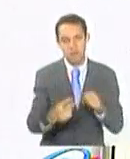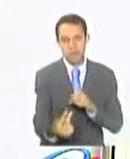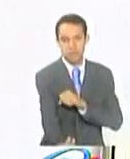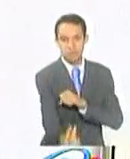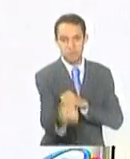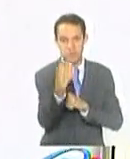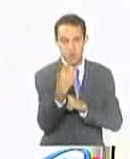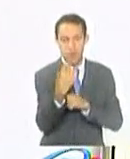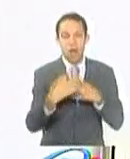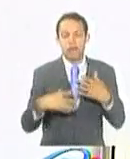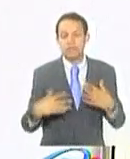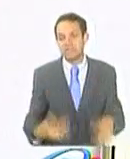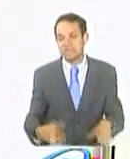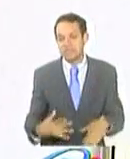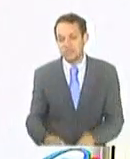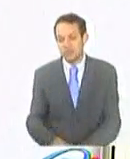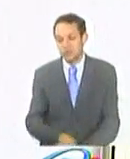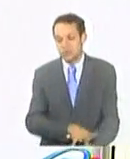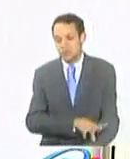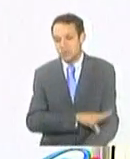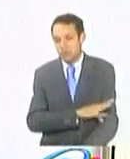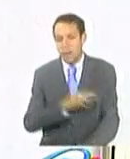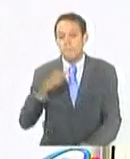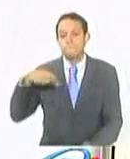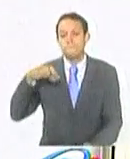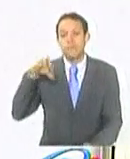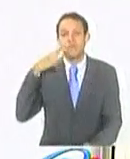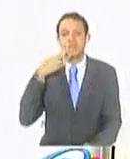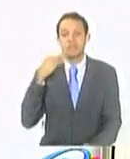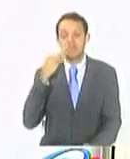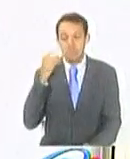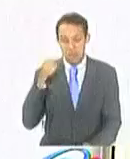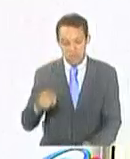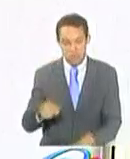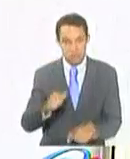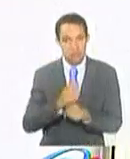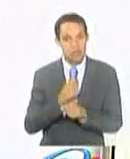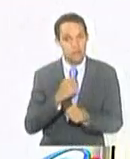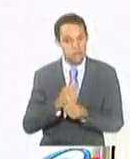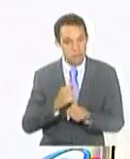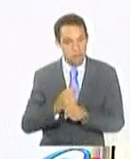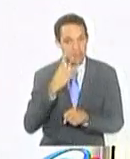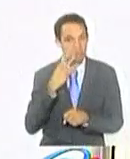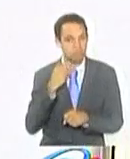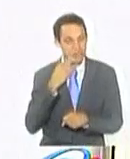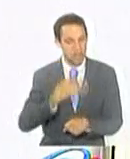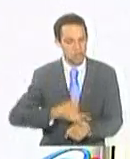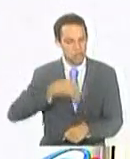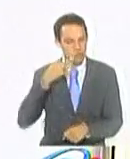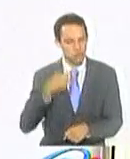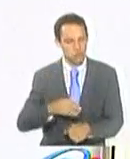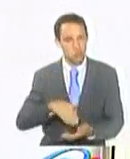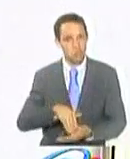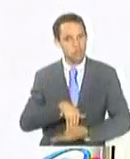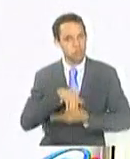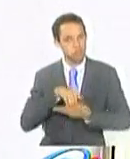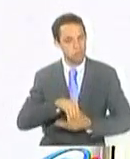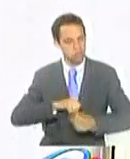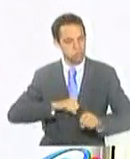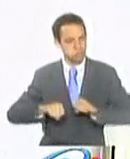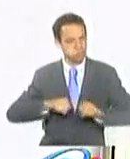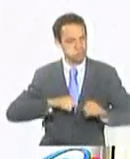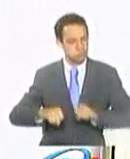y un canal que es absolutamente profesional hoy en día es un canal que tiene una madurez enorme